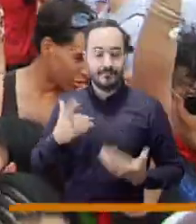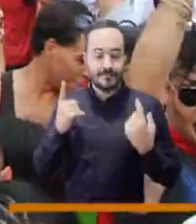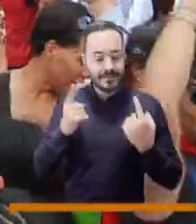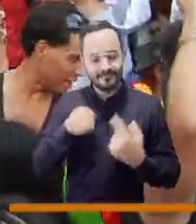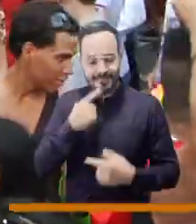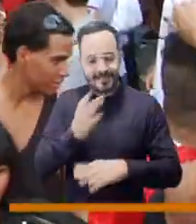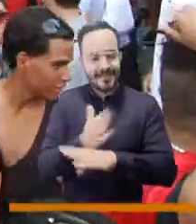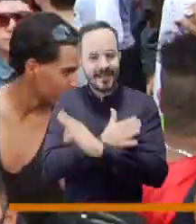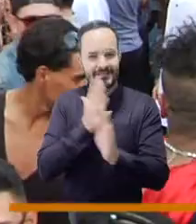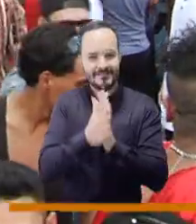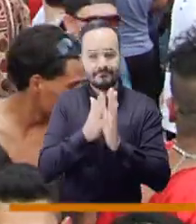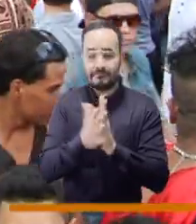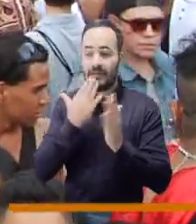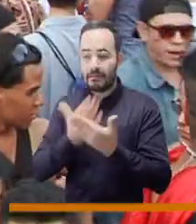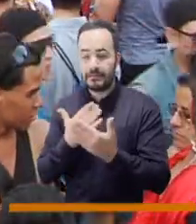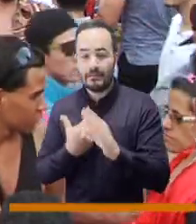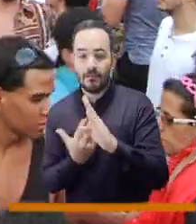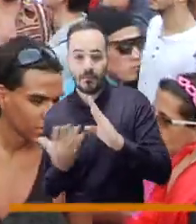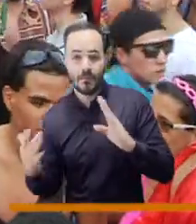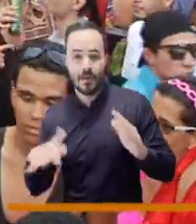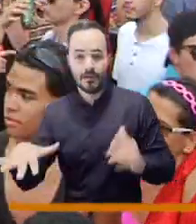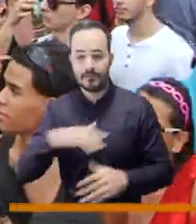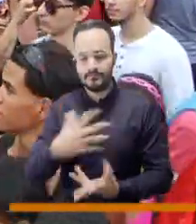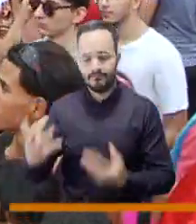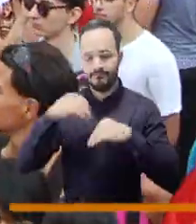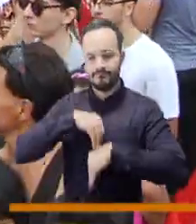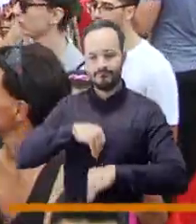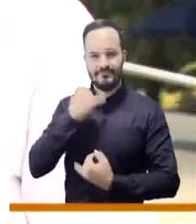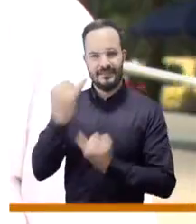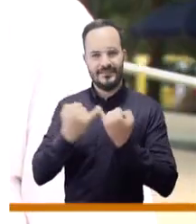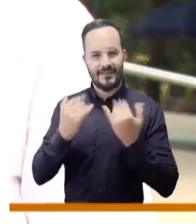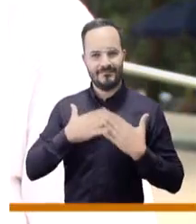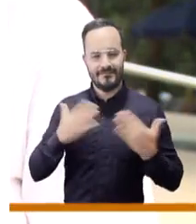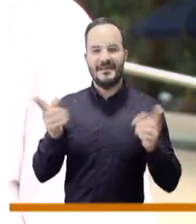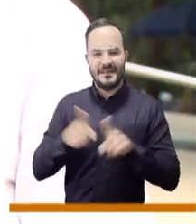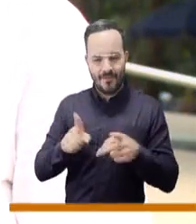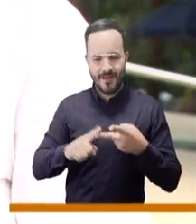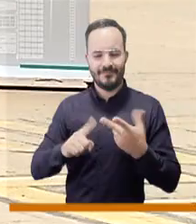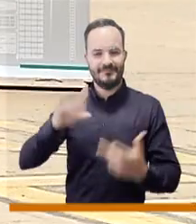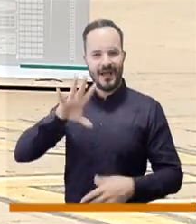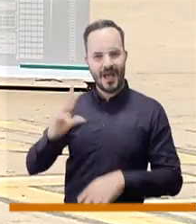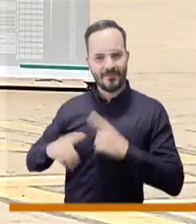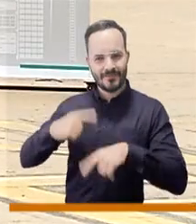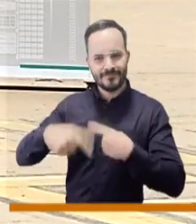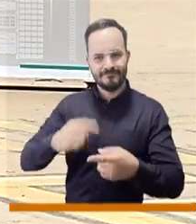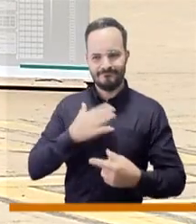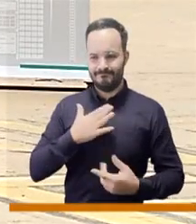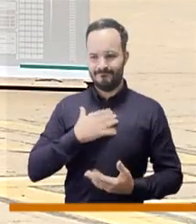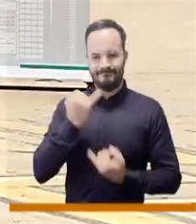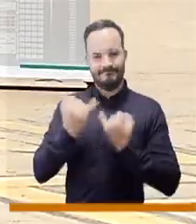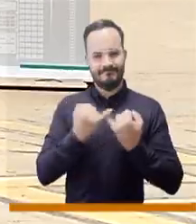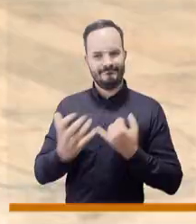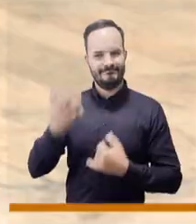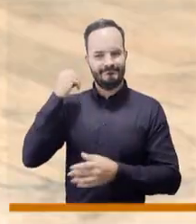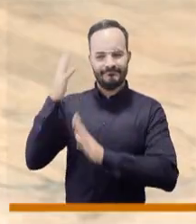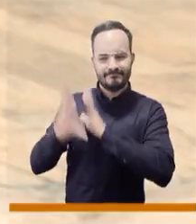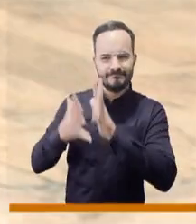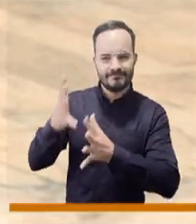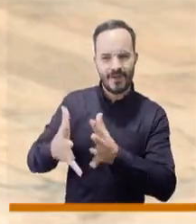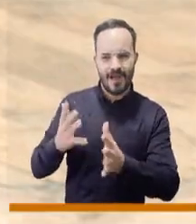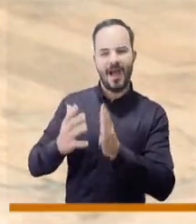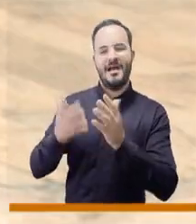carácter popular y de, digamos, en mención a nuestra ancestralidad afrodescendiente. Bueno, ahora explíquenos un